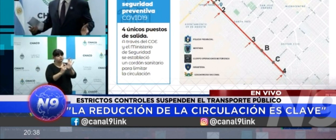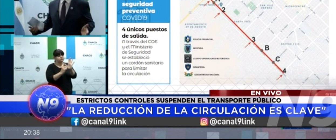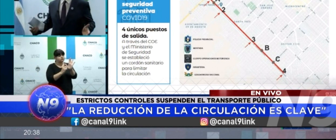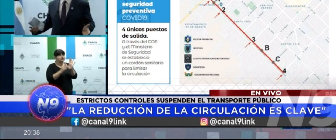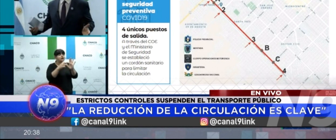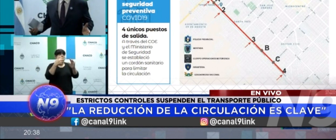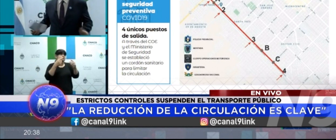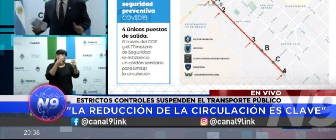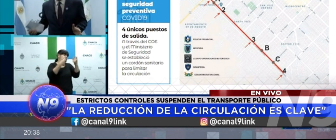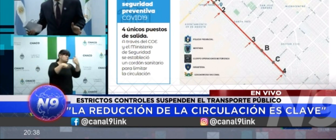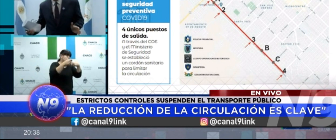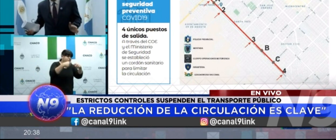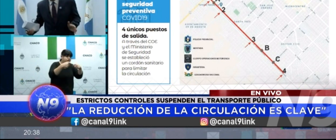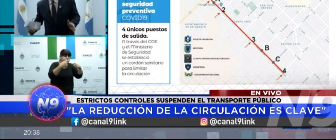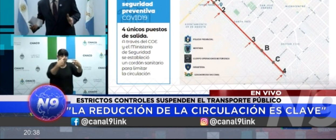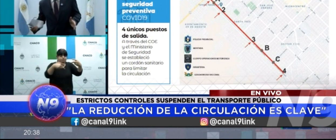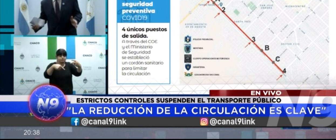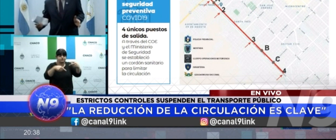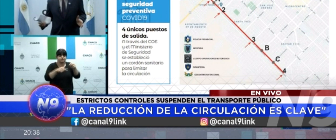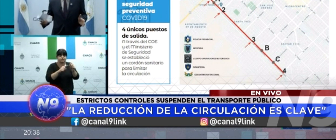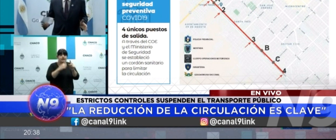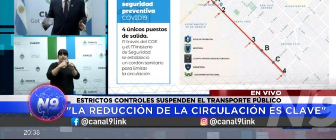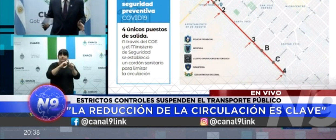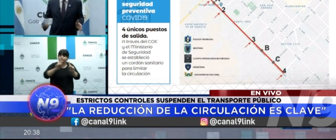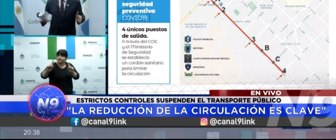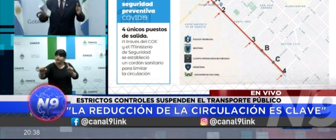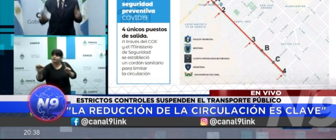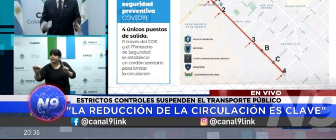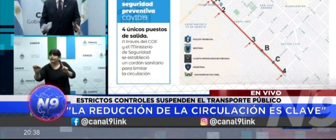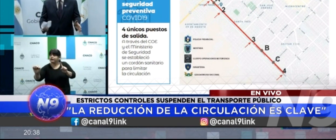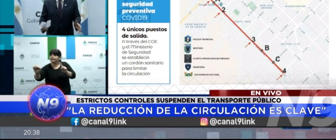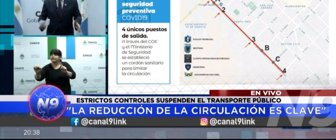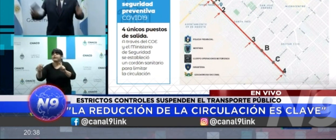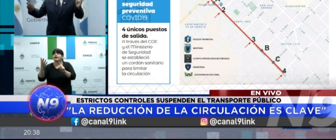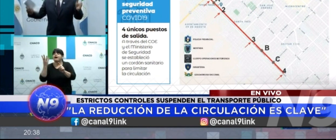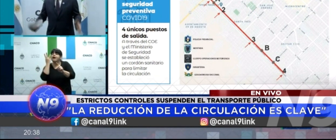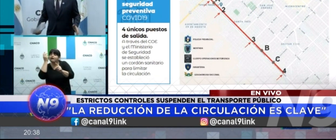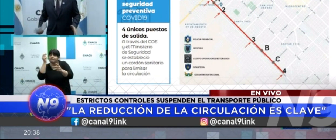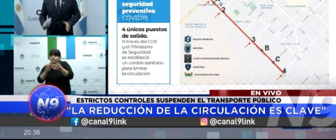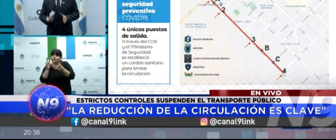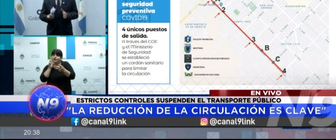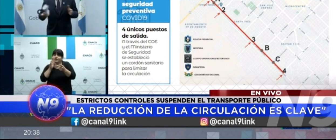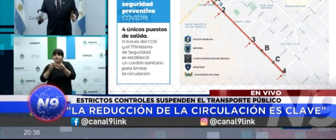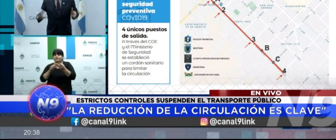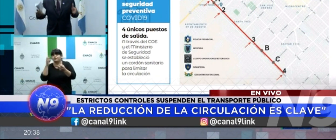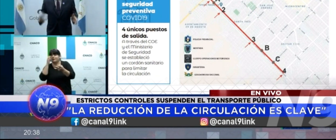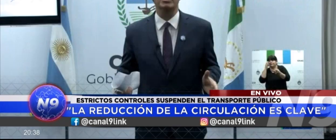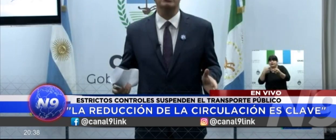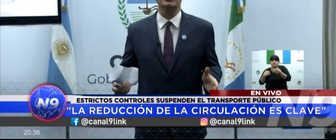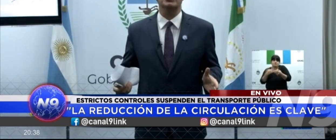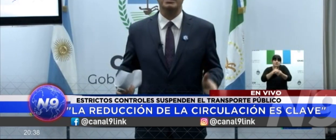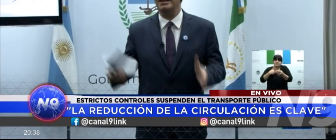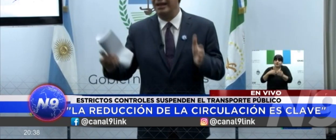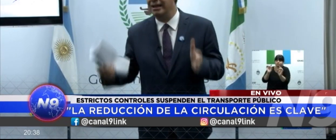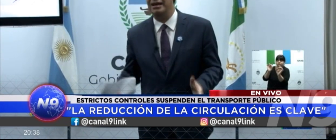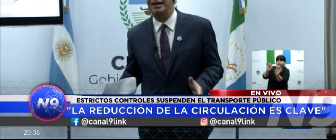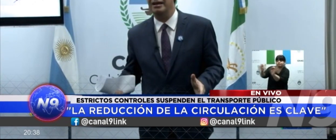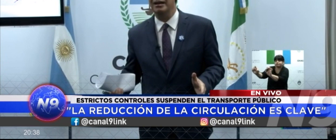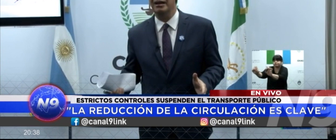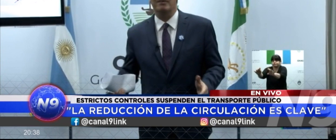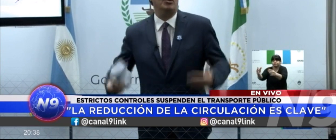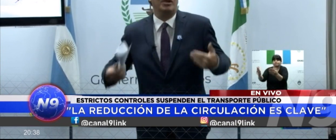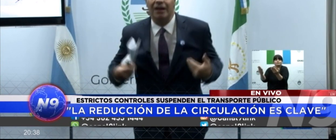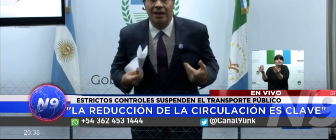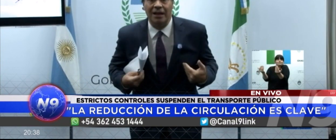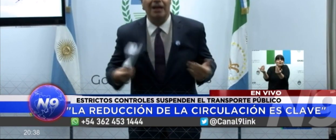puede ser letal. Entonces, conclusión, el problema es usar barbijo, en fin, digamos, usar todos los elementos de bioseguridad, de